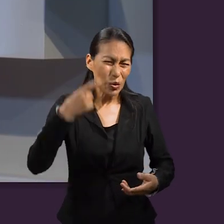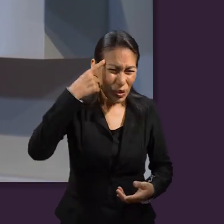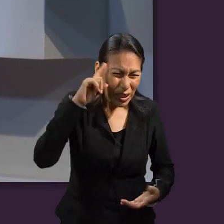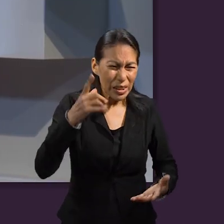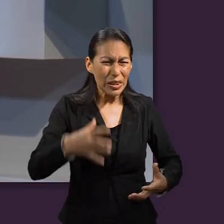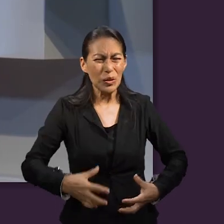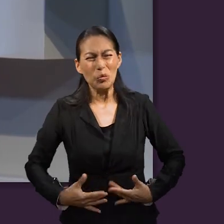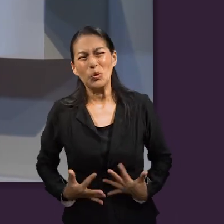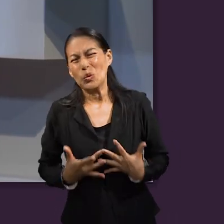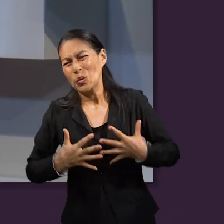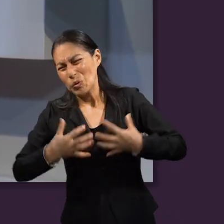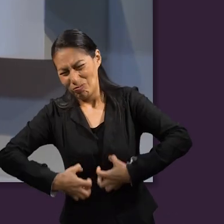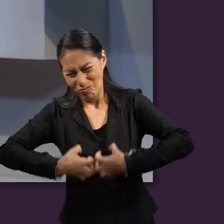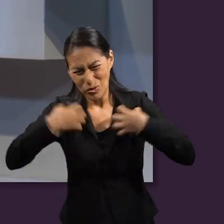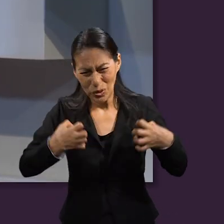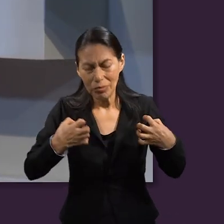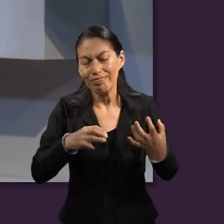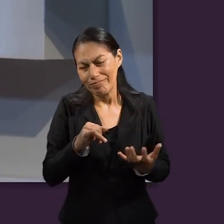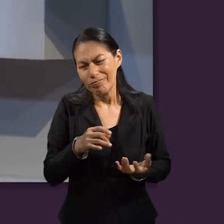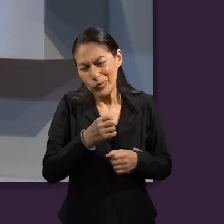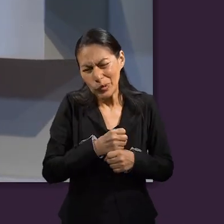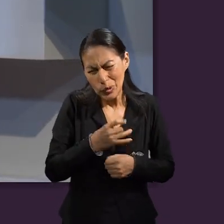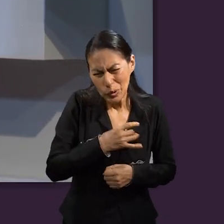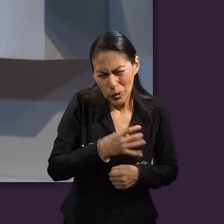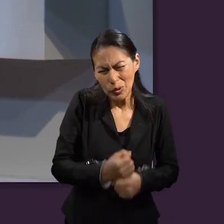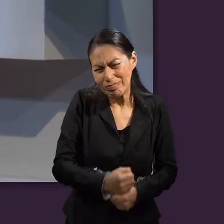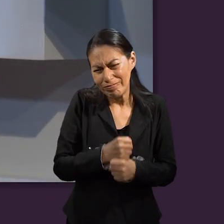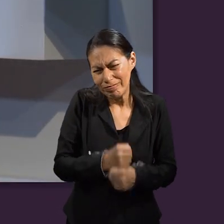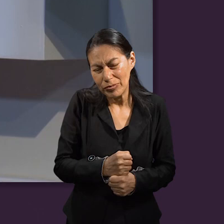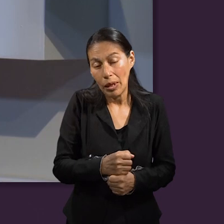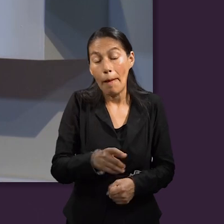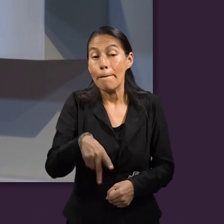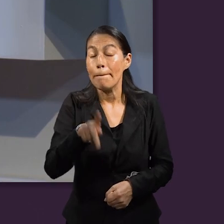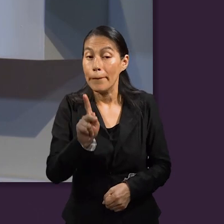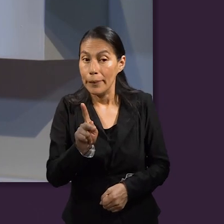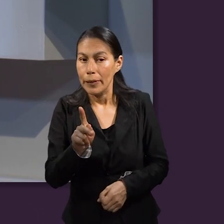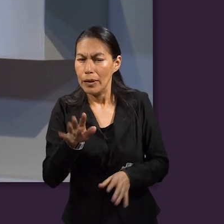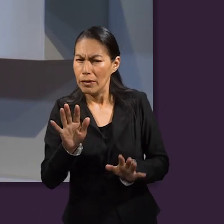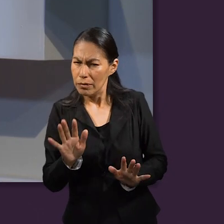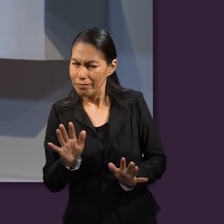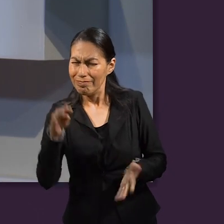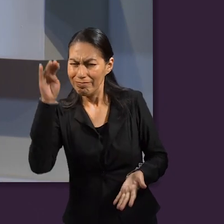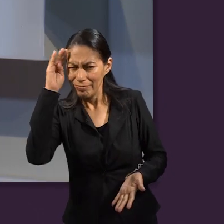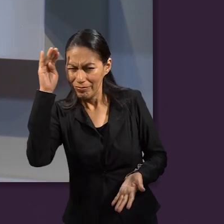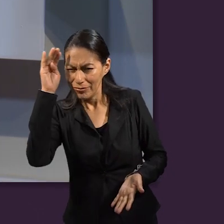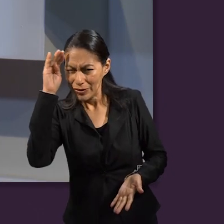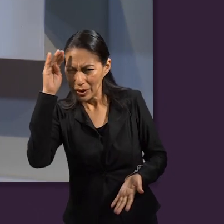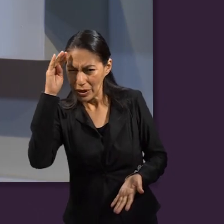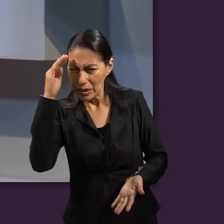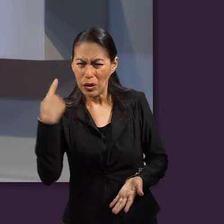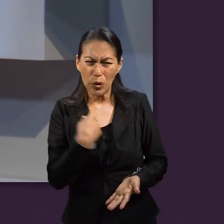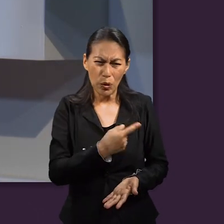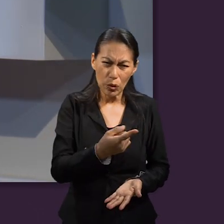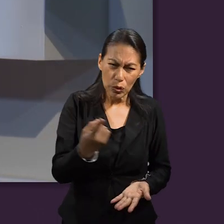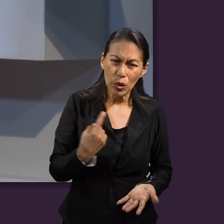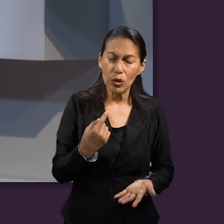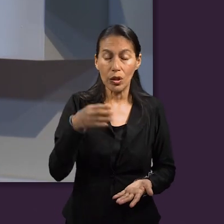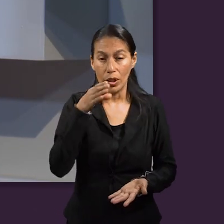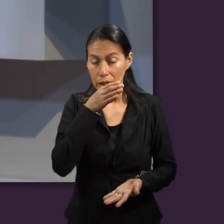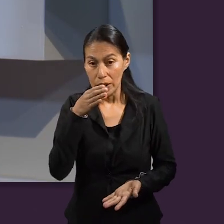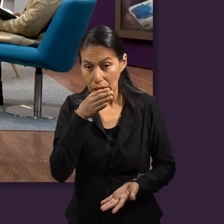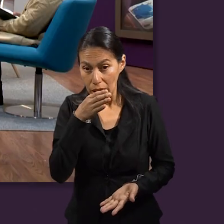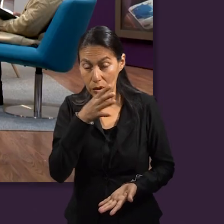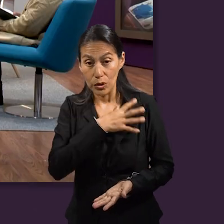de indignación tal vez de coraje tal vez de dolor pero aquí es donde nos preguntamos no